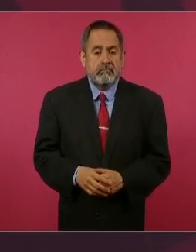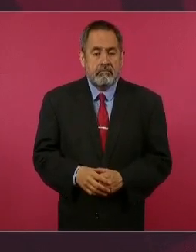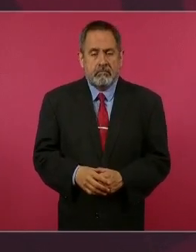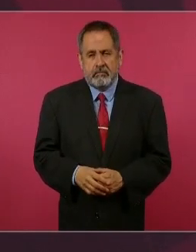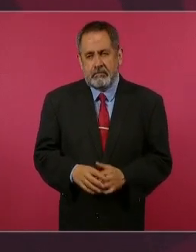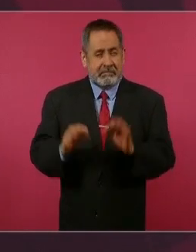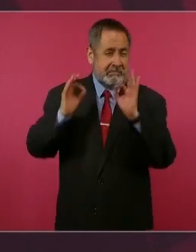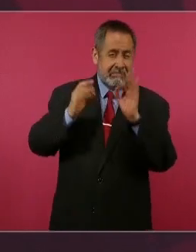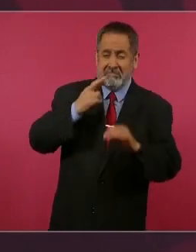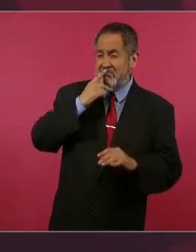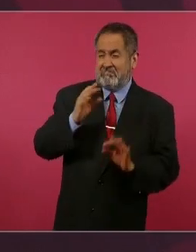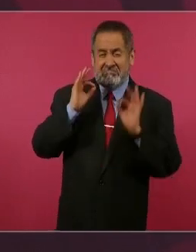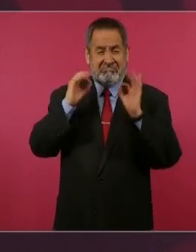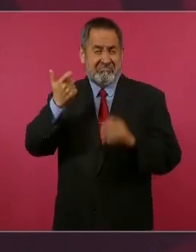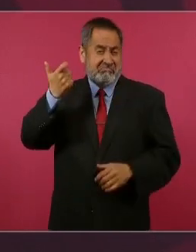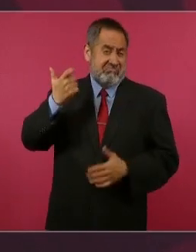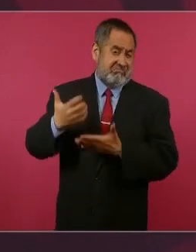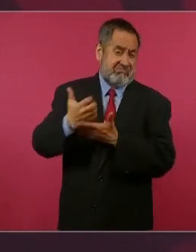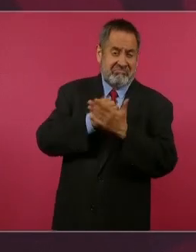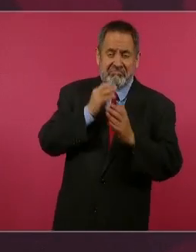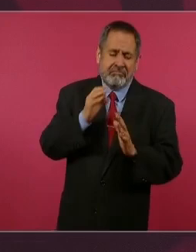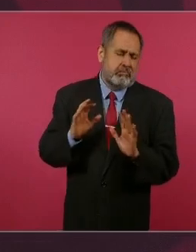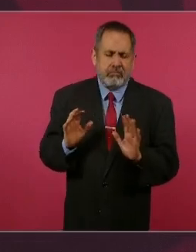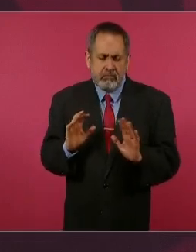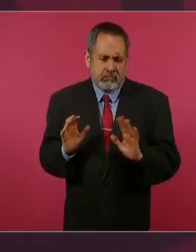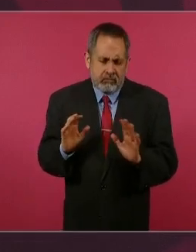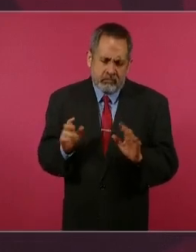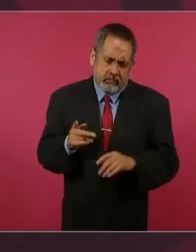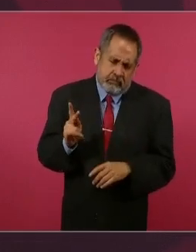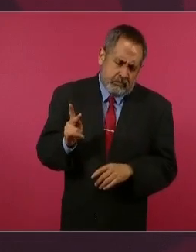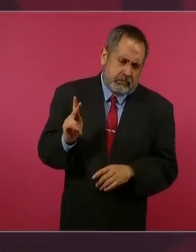deseáramos pero ya